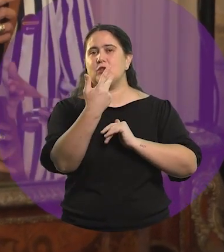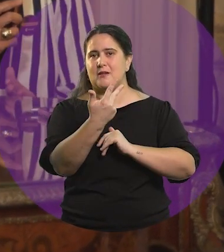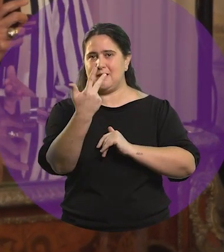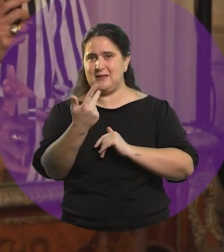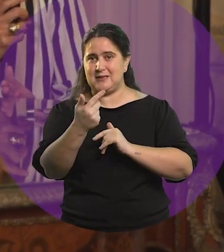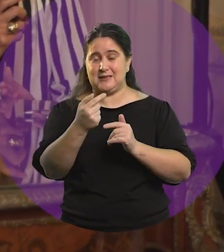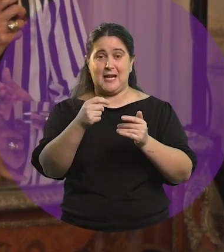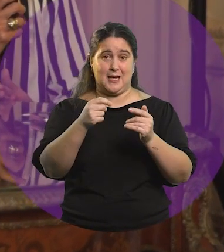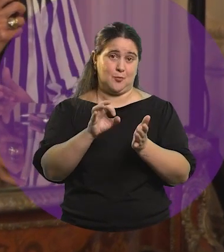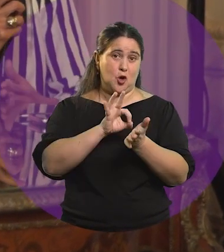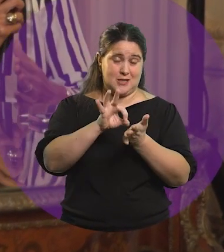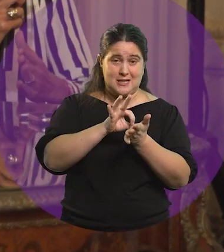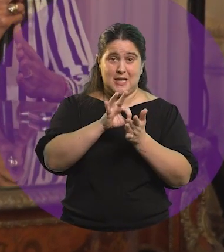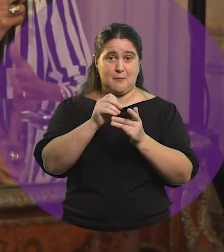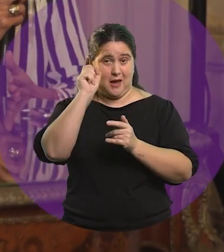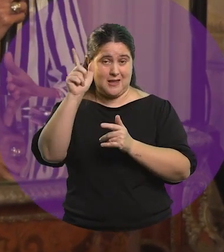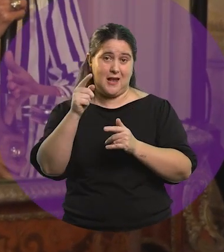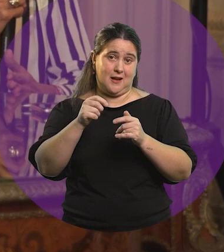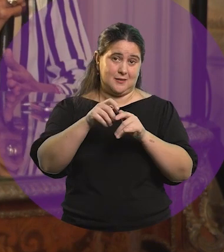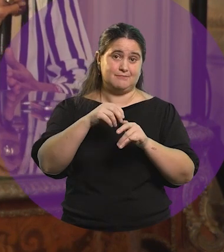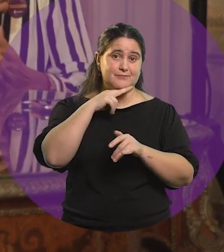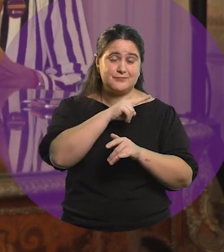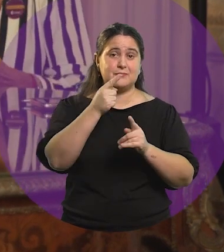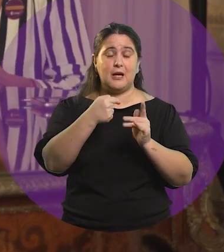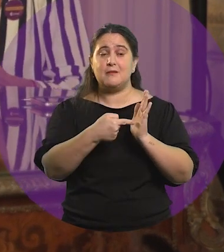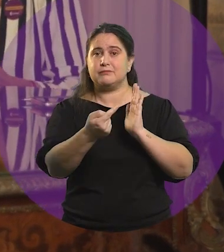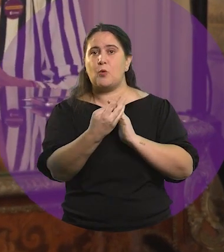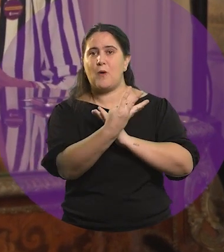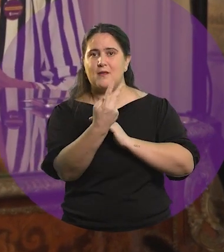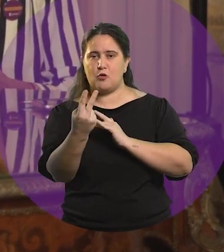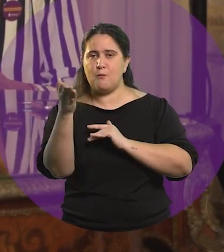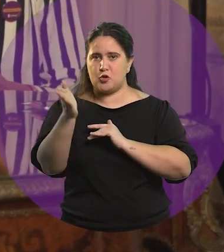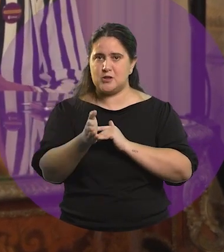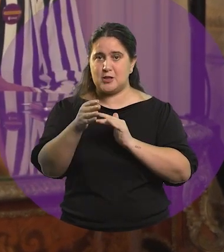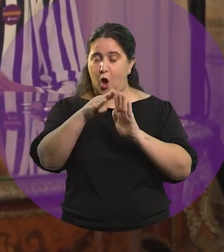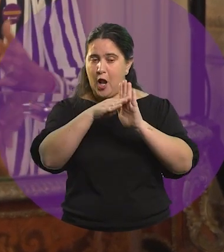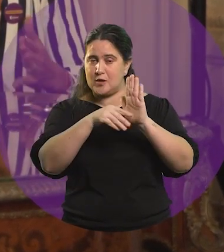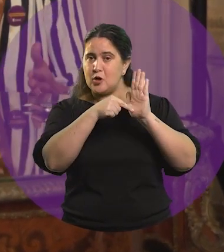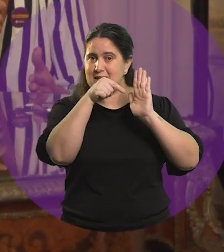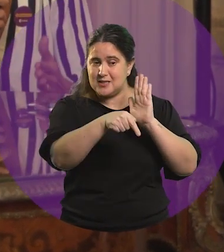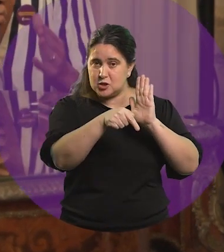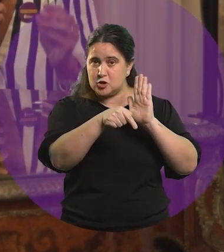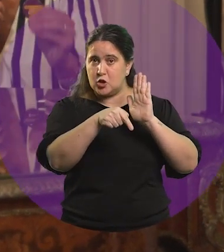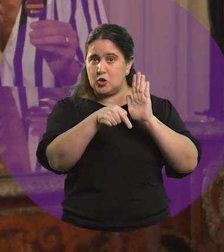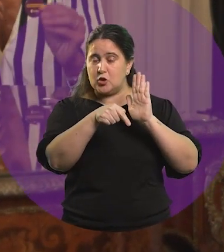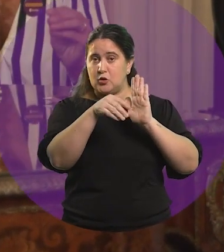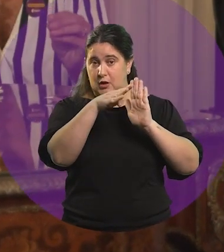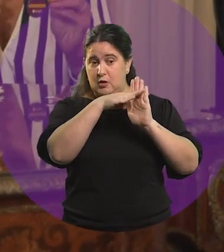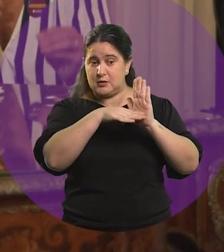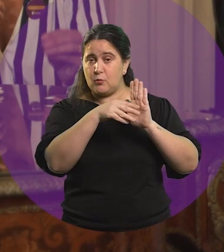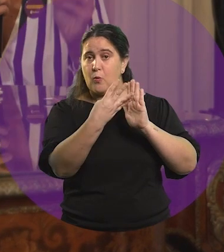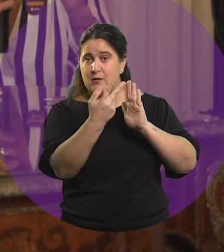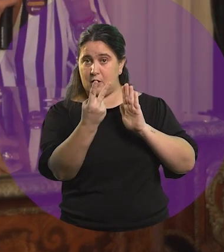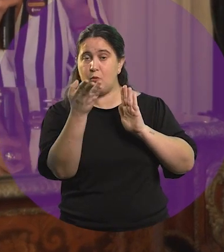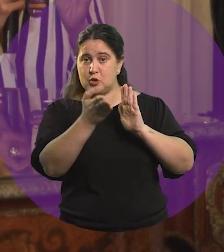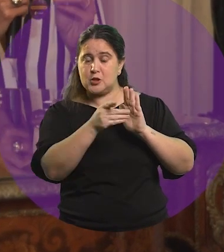133 sistemas de inteligencia artificial que muestra que 42% de estos algoritmos tienen